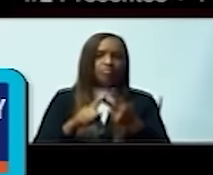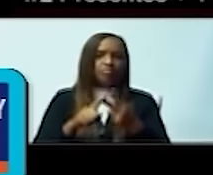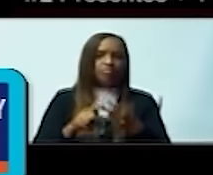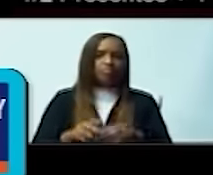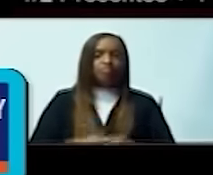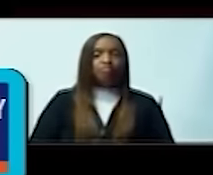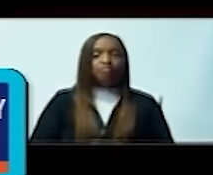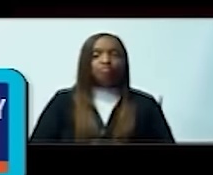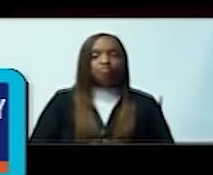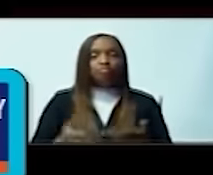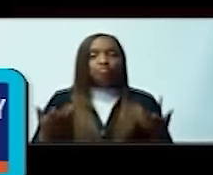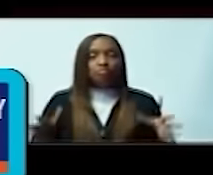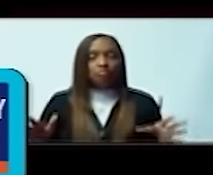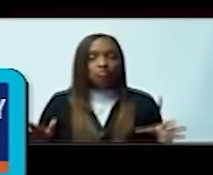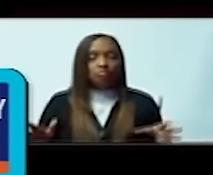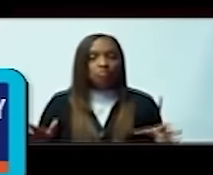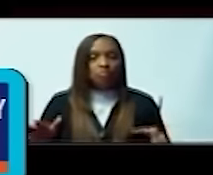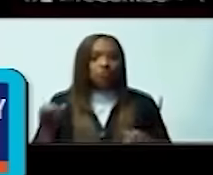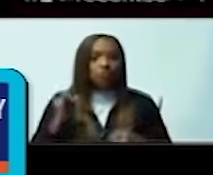¿Terminó la votación?